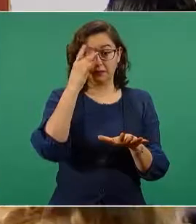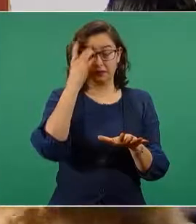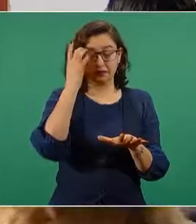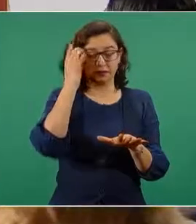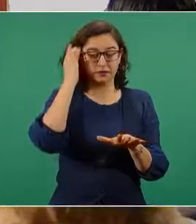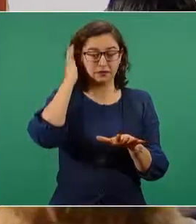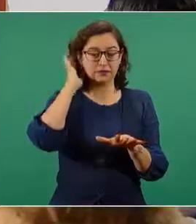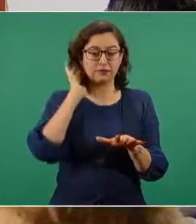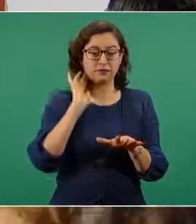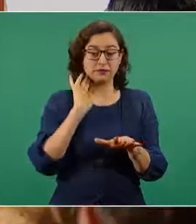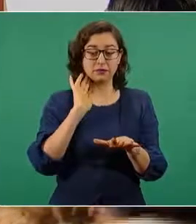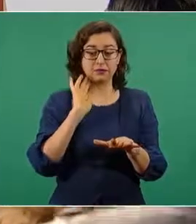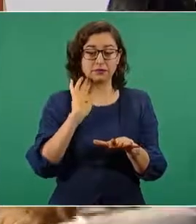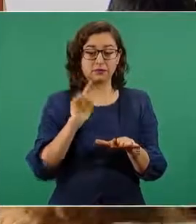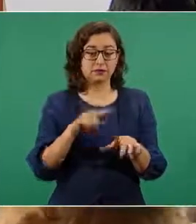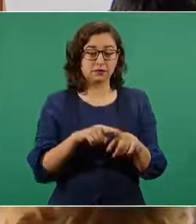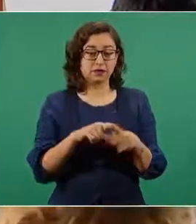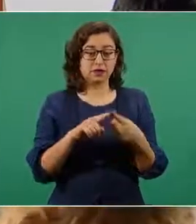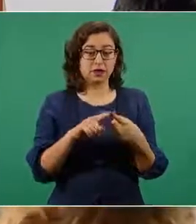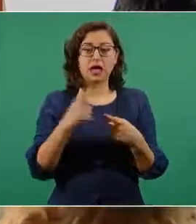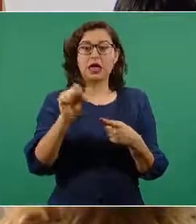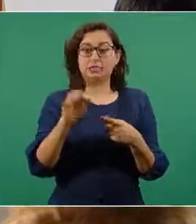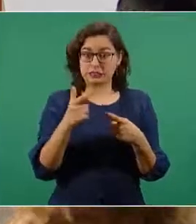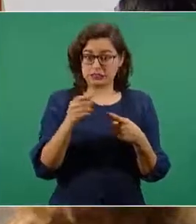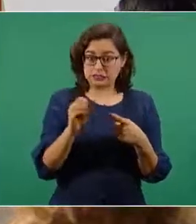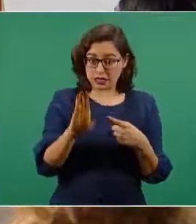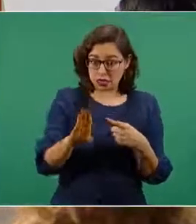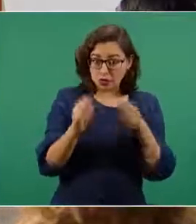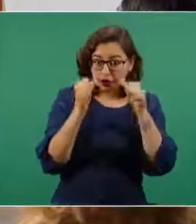Gracias. En Gobernación los van a recibir, pero también que…